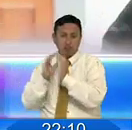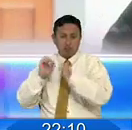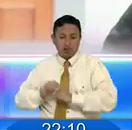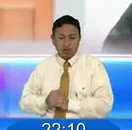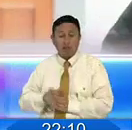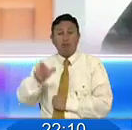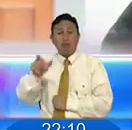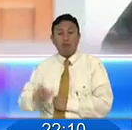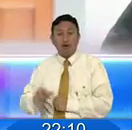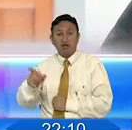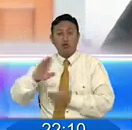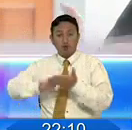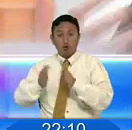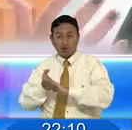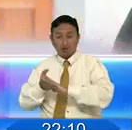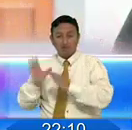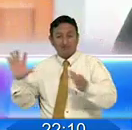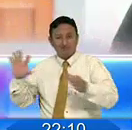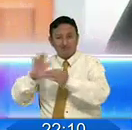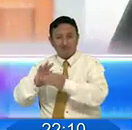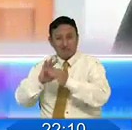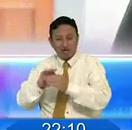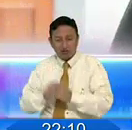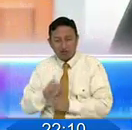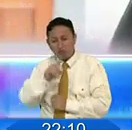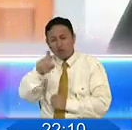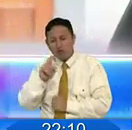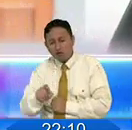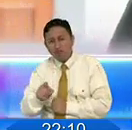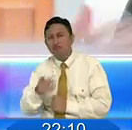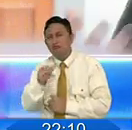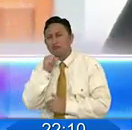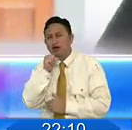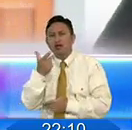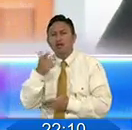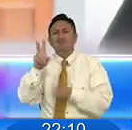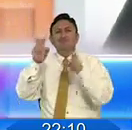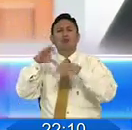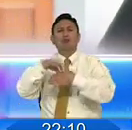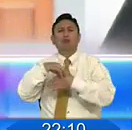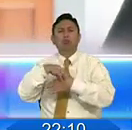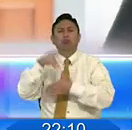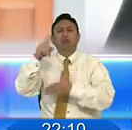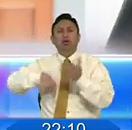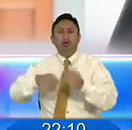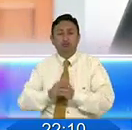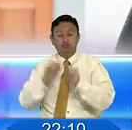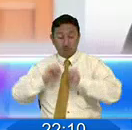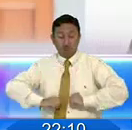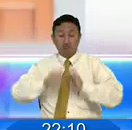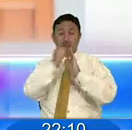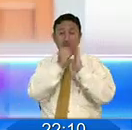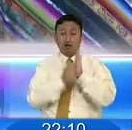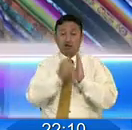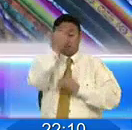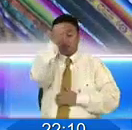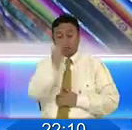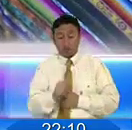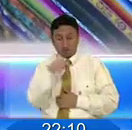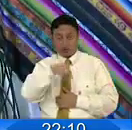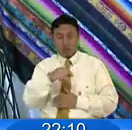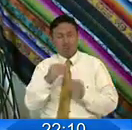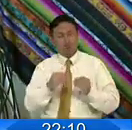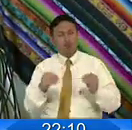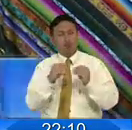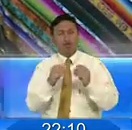estrechar lazos con las comunidades, saber cuáles son los temas pendientes. Tenemos una gran agenda que desarrollar en la Sierra Centro. Pero